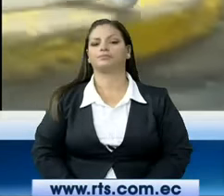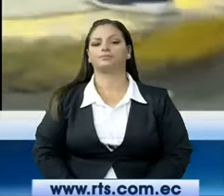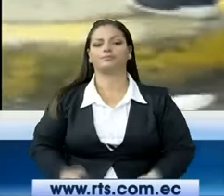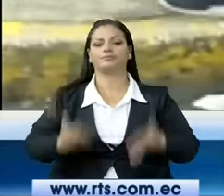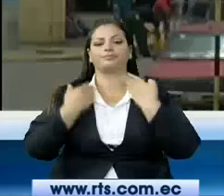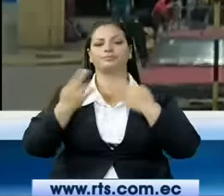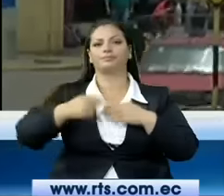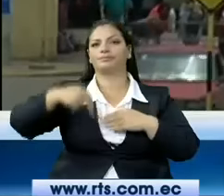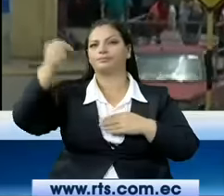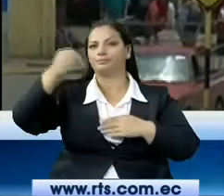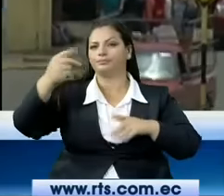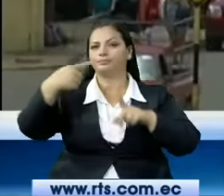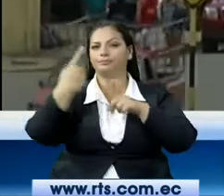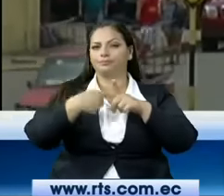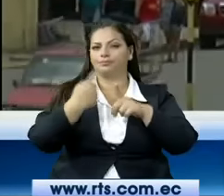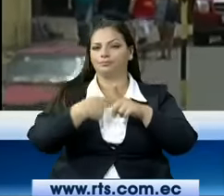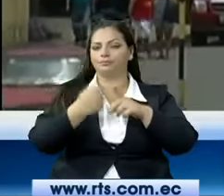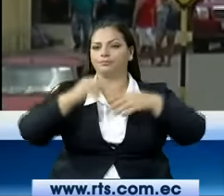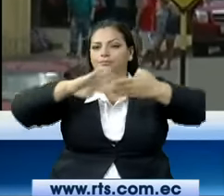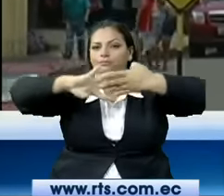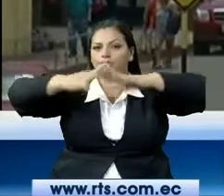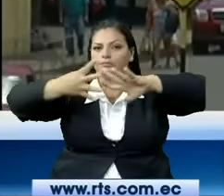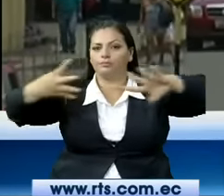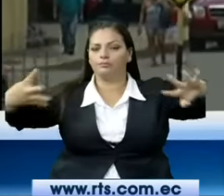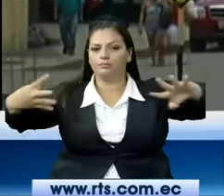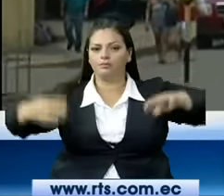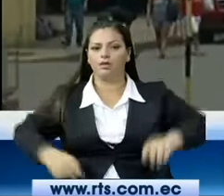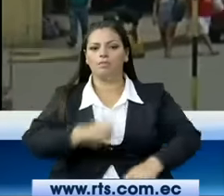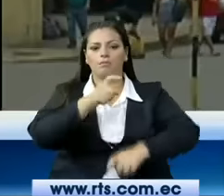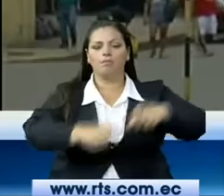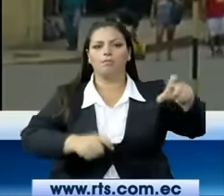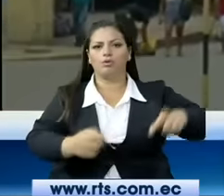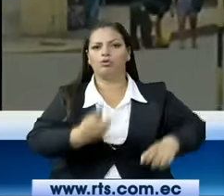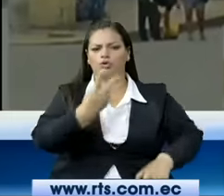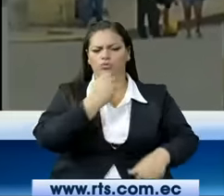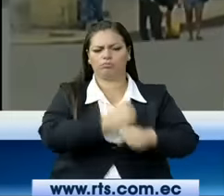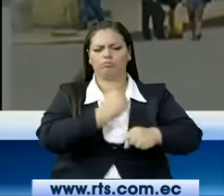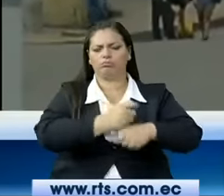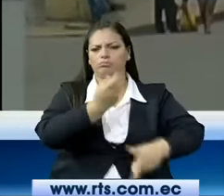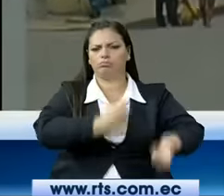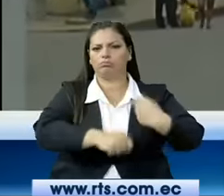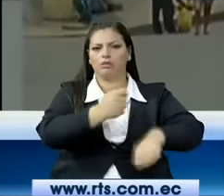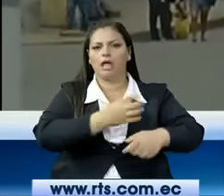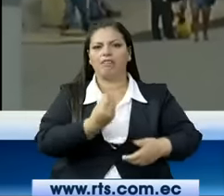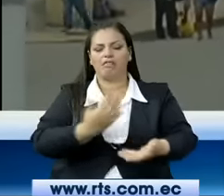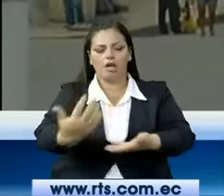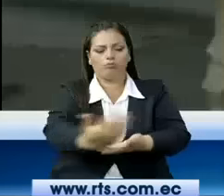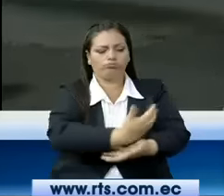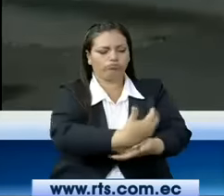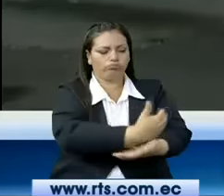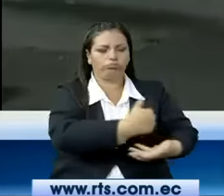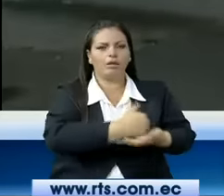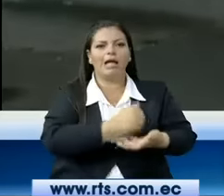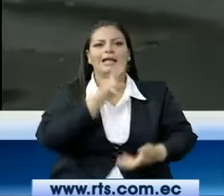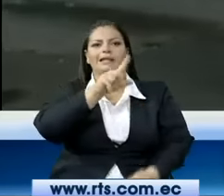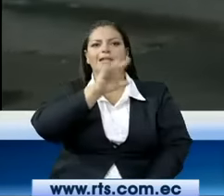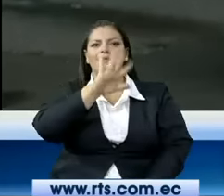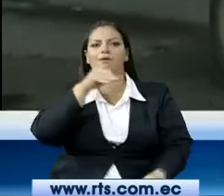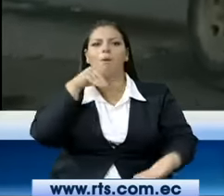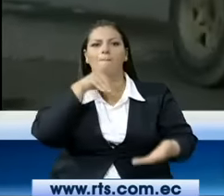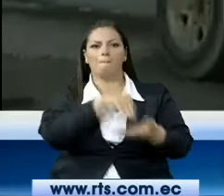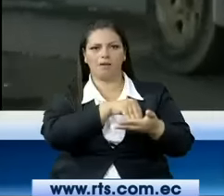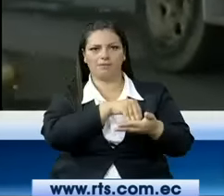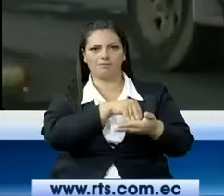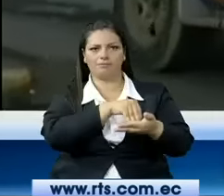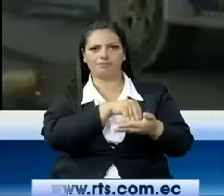$35 mil pertenecientes a aproximadamente 12 comerciantes del mercado de transferencia de víveres Montebello fueron sustraídos a una